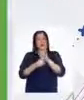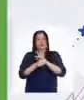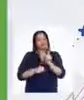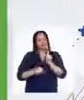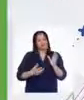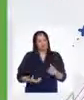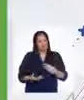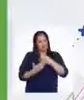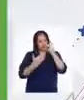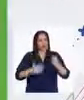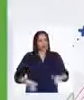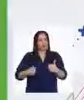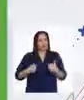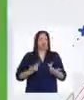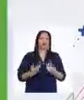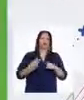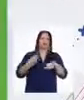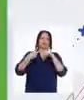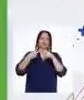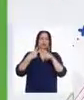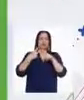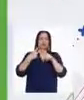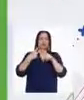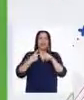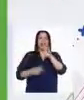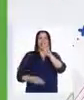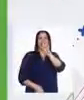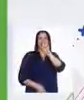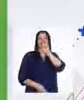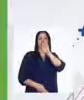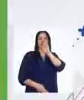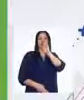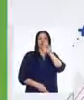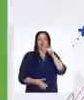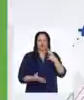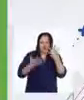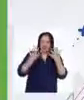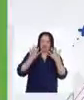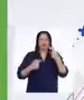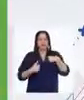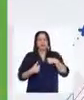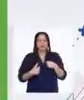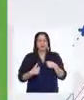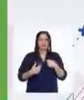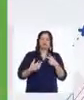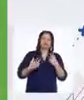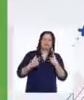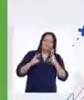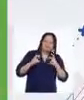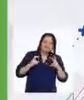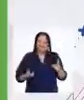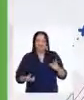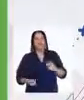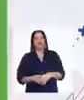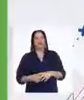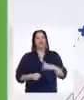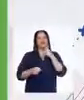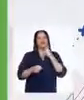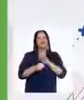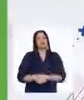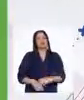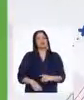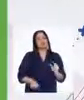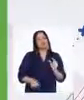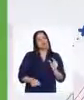el proyecto de vida. 2, la difusa, donde hay una baja exploración y un bajo